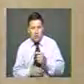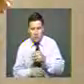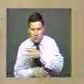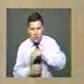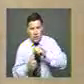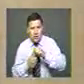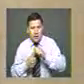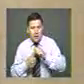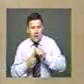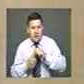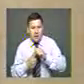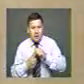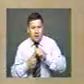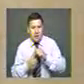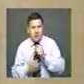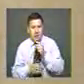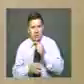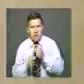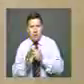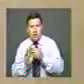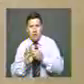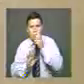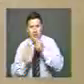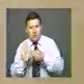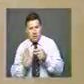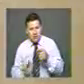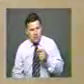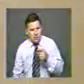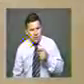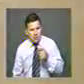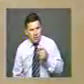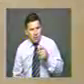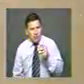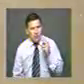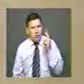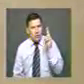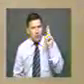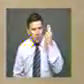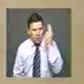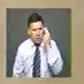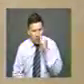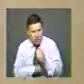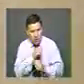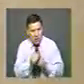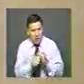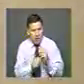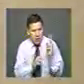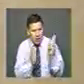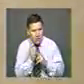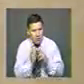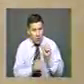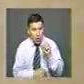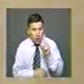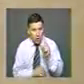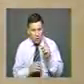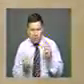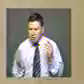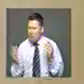interamericano, verbigracia en sentencia Gelemán versus Uruguay del año 2011, ha